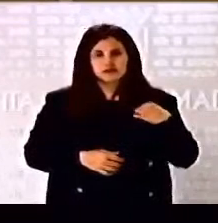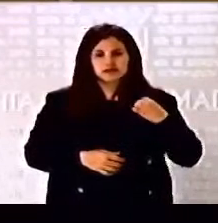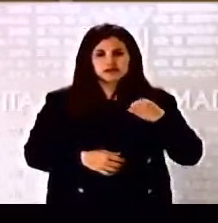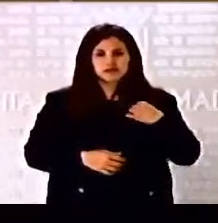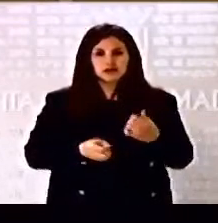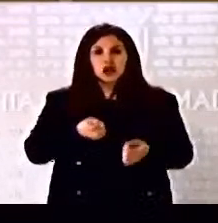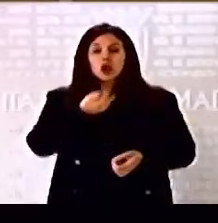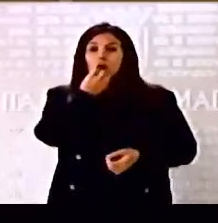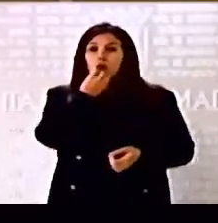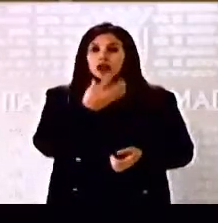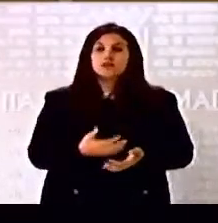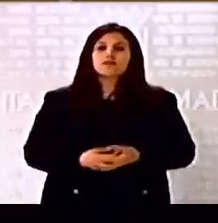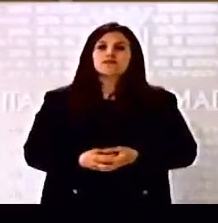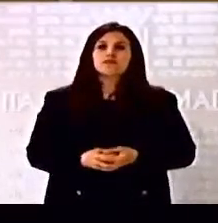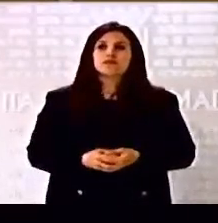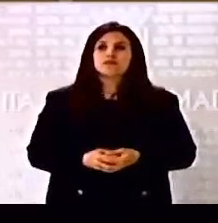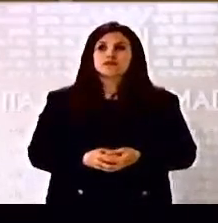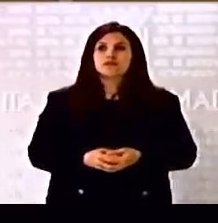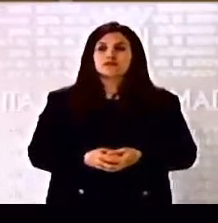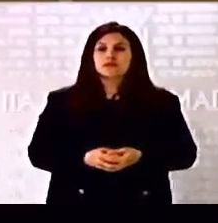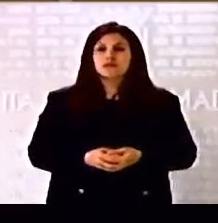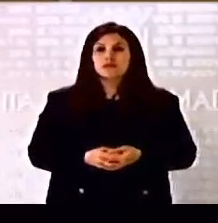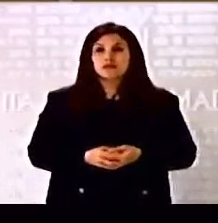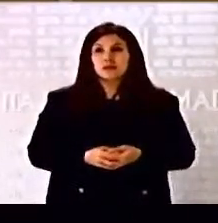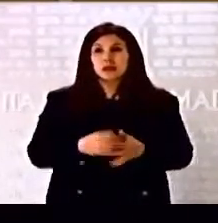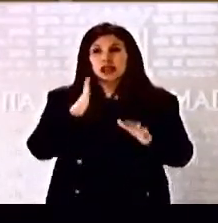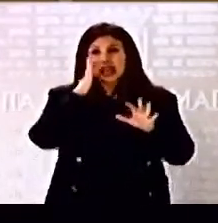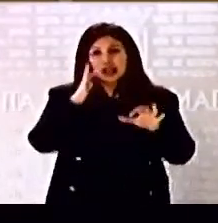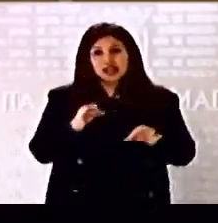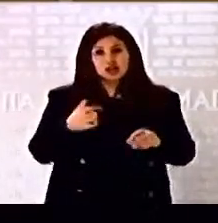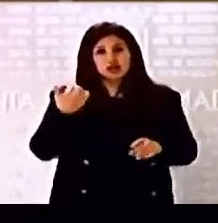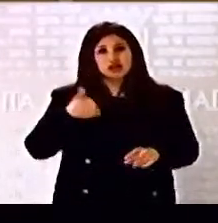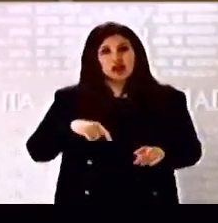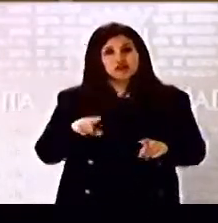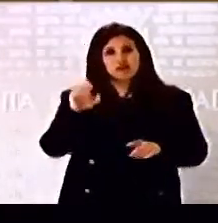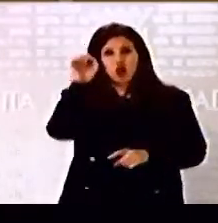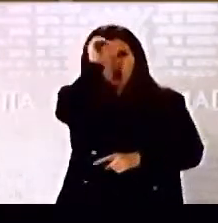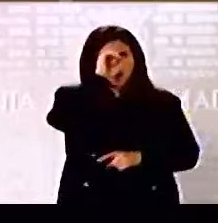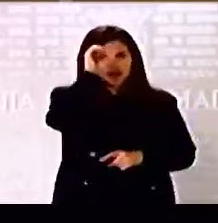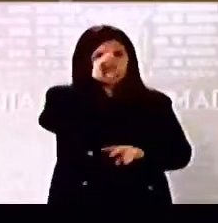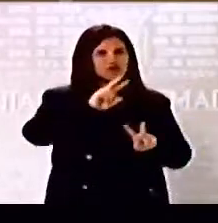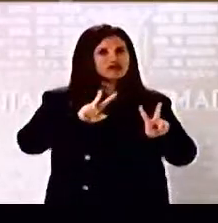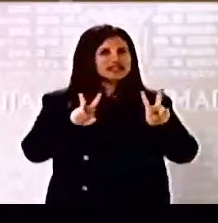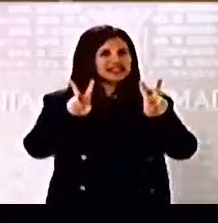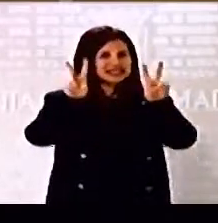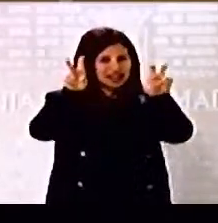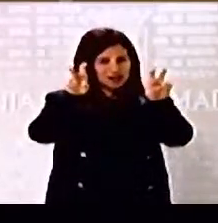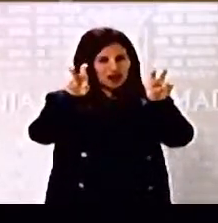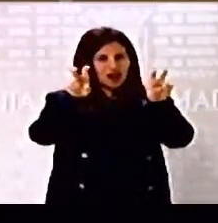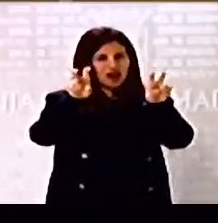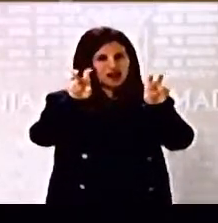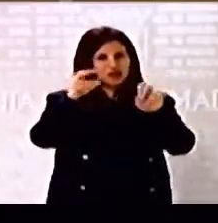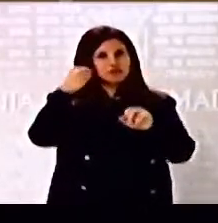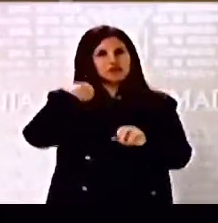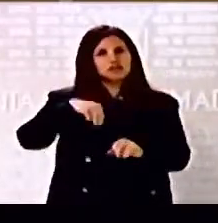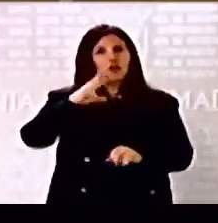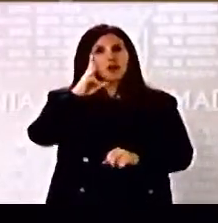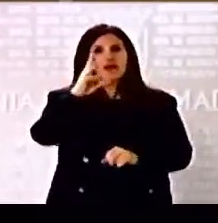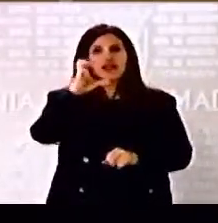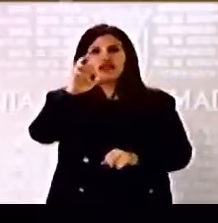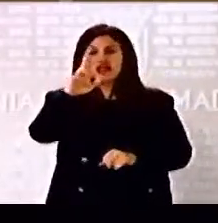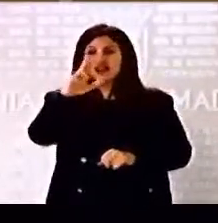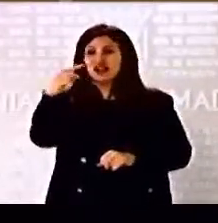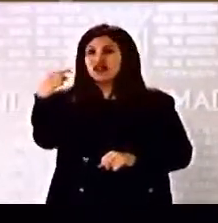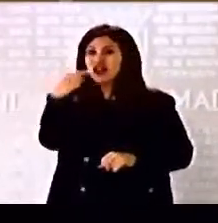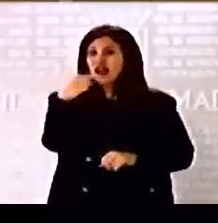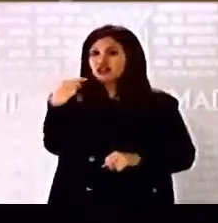Bueno, yo creo que me he posicionado ya, Sergio, sobre el tema de la PCR negativa o, en